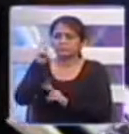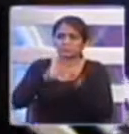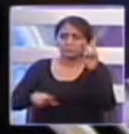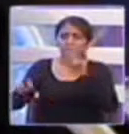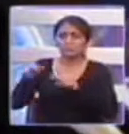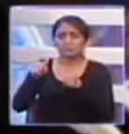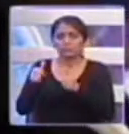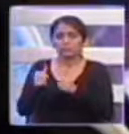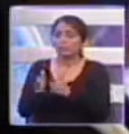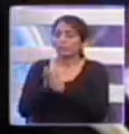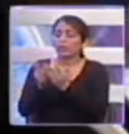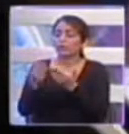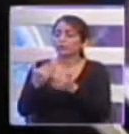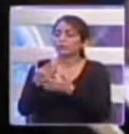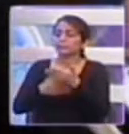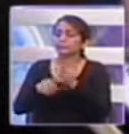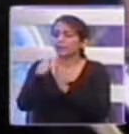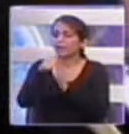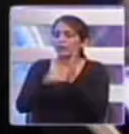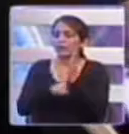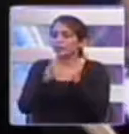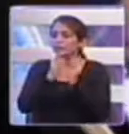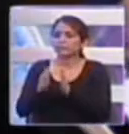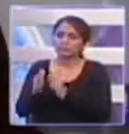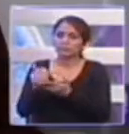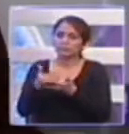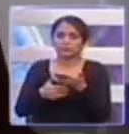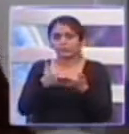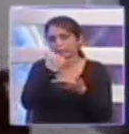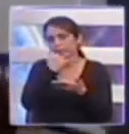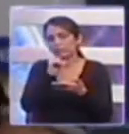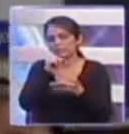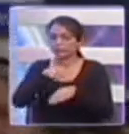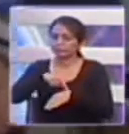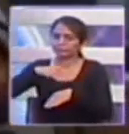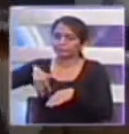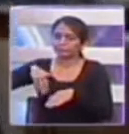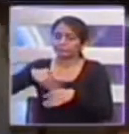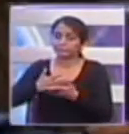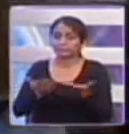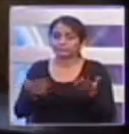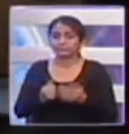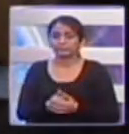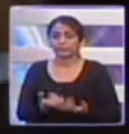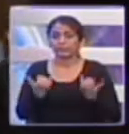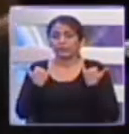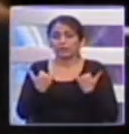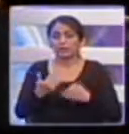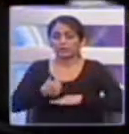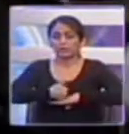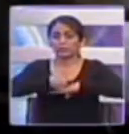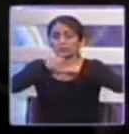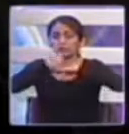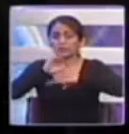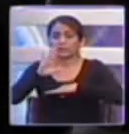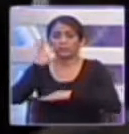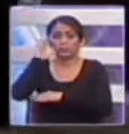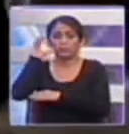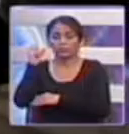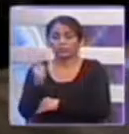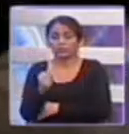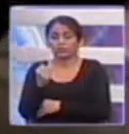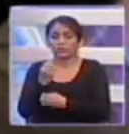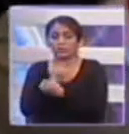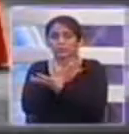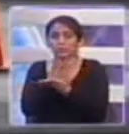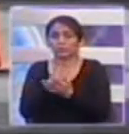exigido cronogramas de trabajo. Obviamente no se han cumplido los cronogramas de trabajo. Para los representantes del municipio de Cuenca, la veeduría realizada hace valer